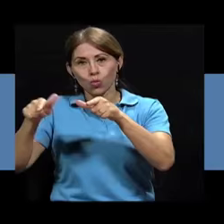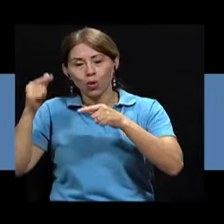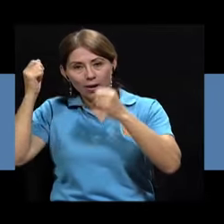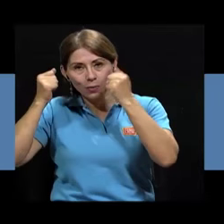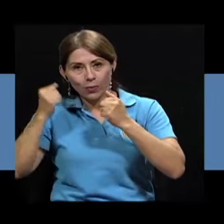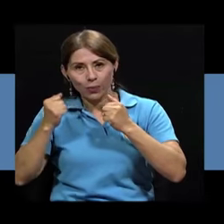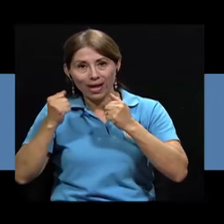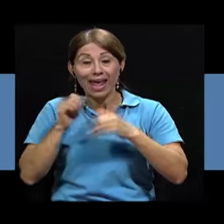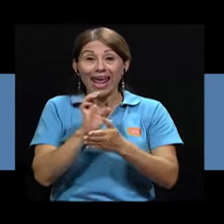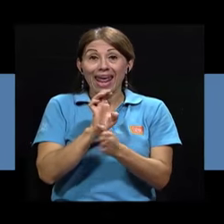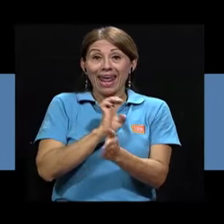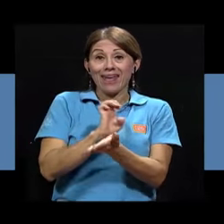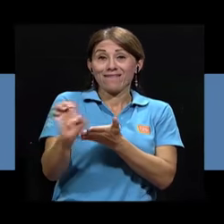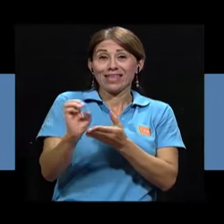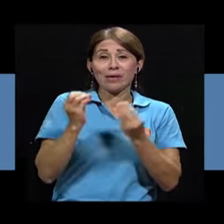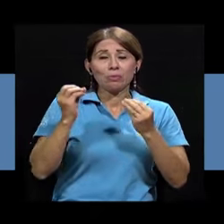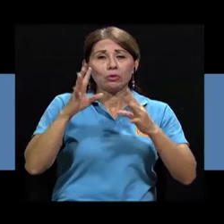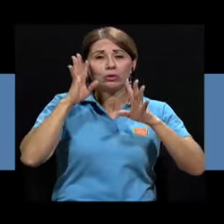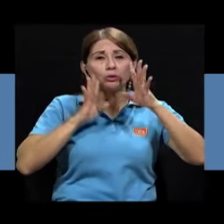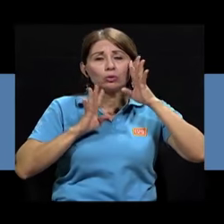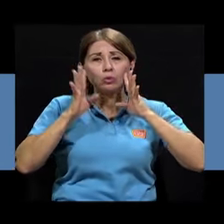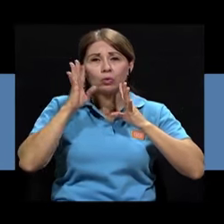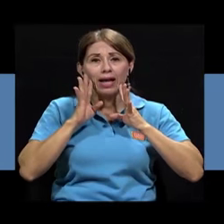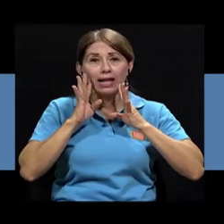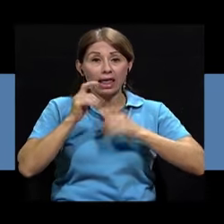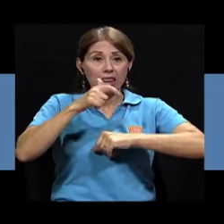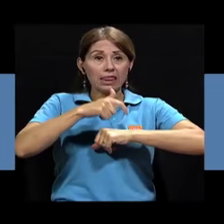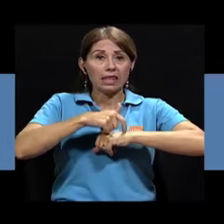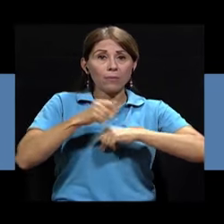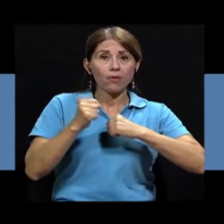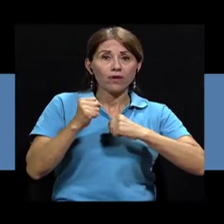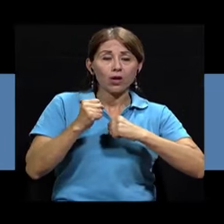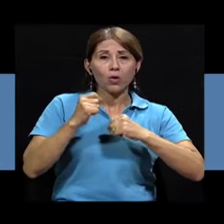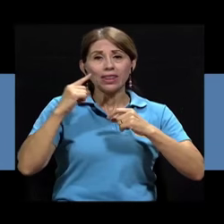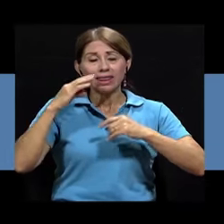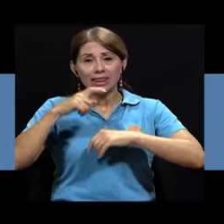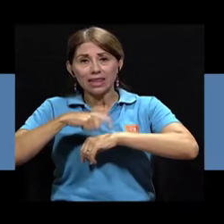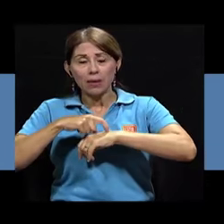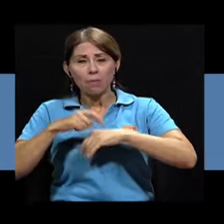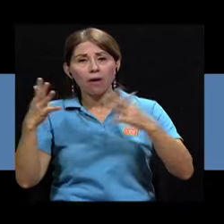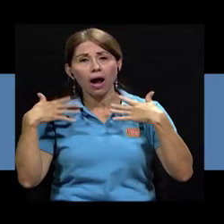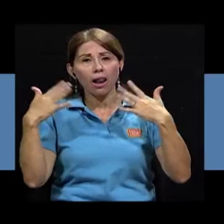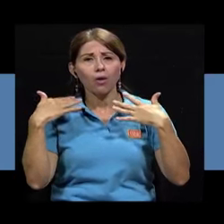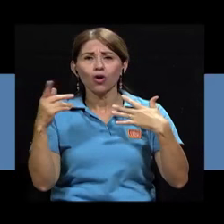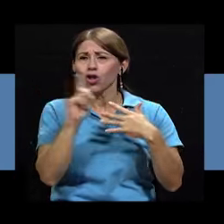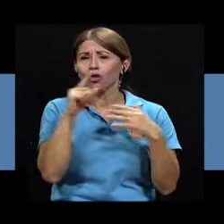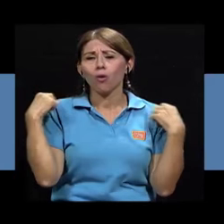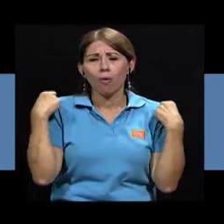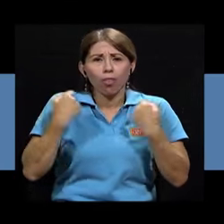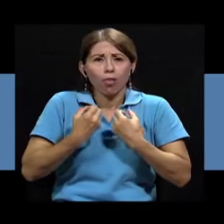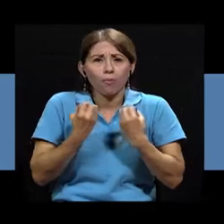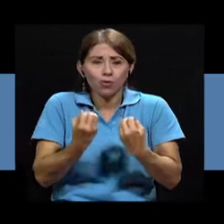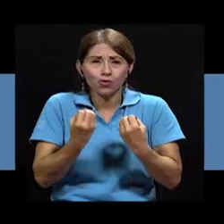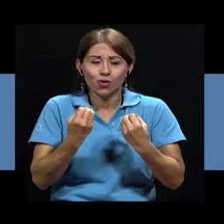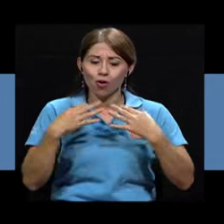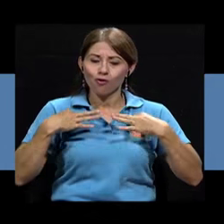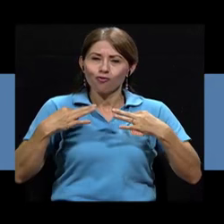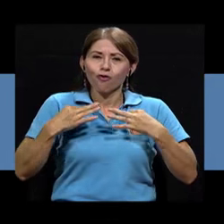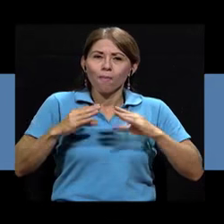No se abrigue demasiado en época de frío o calor. Y si hace ejercicio, use la ropa más ligera